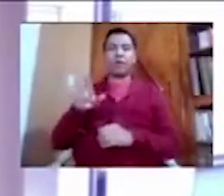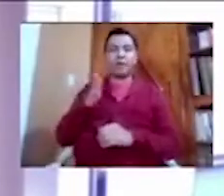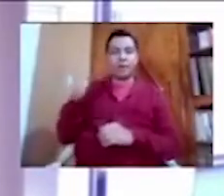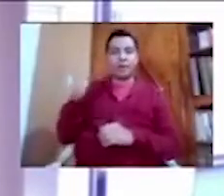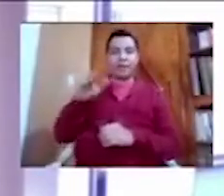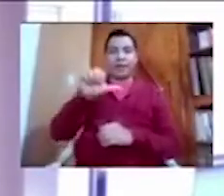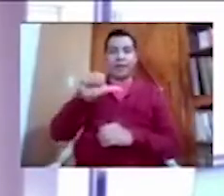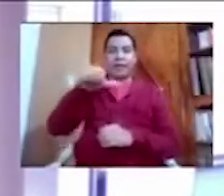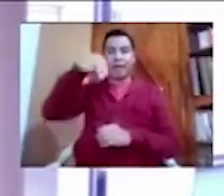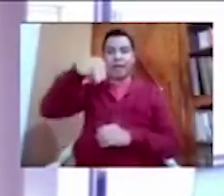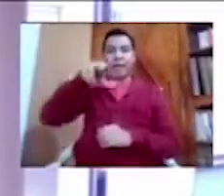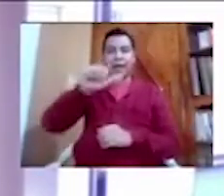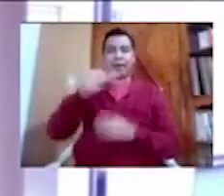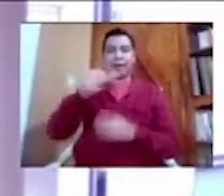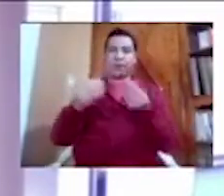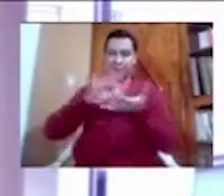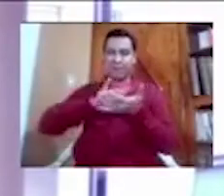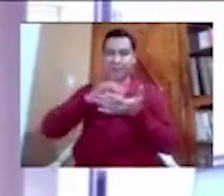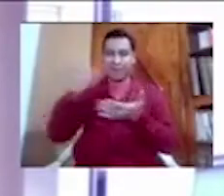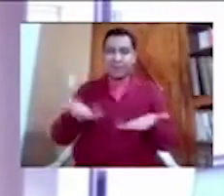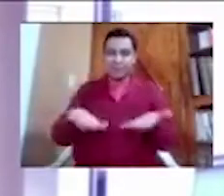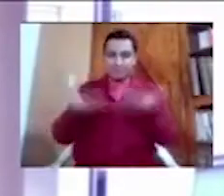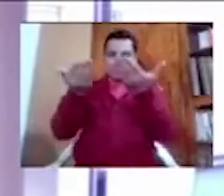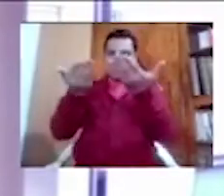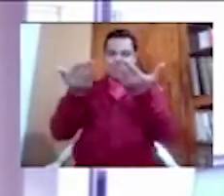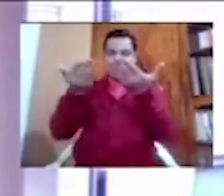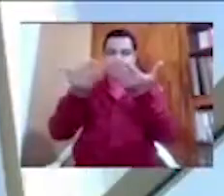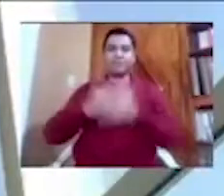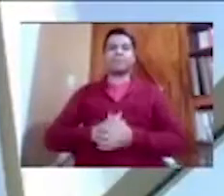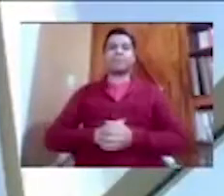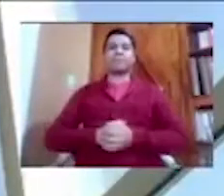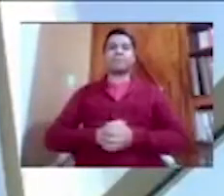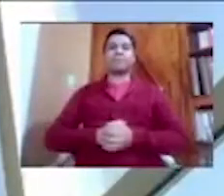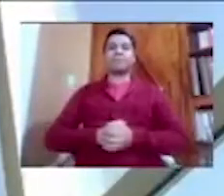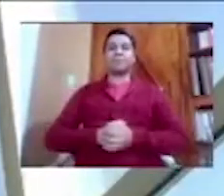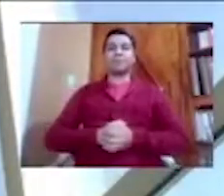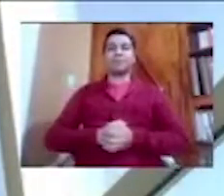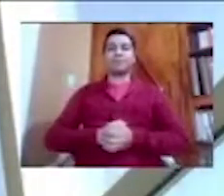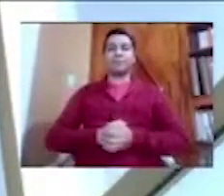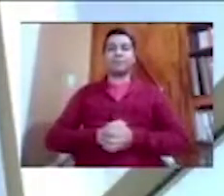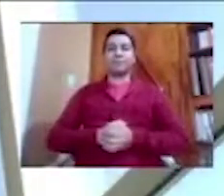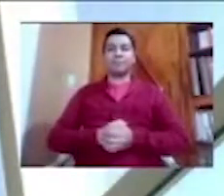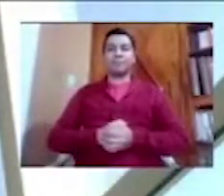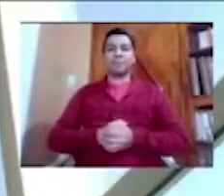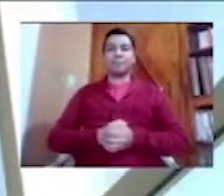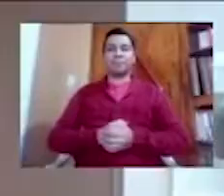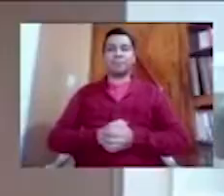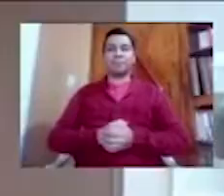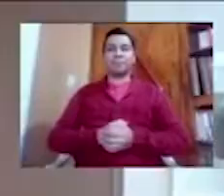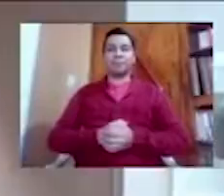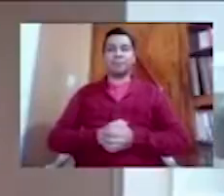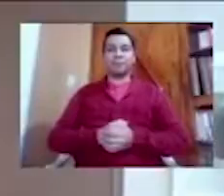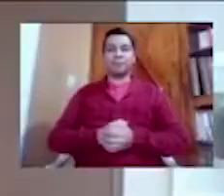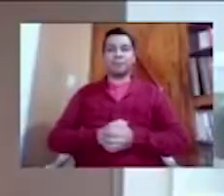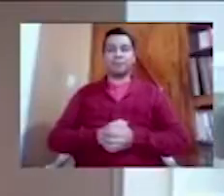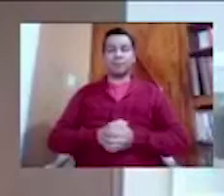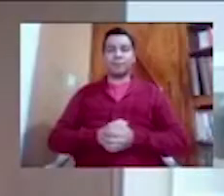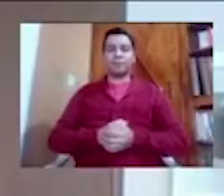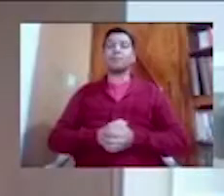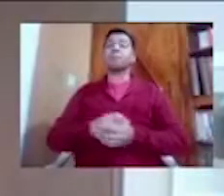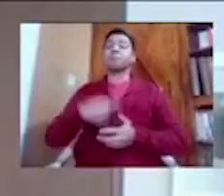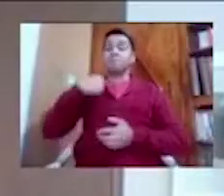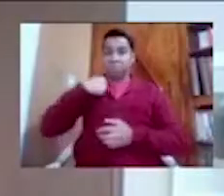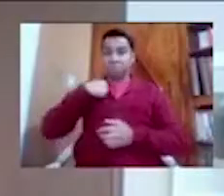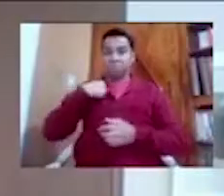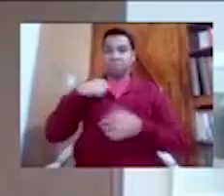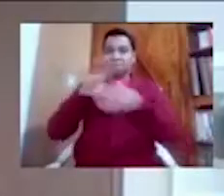Ana, y muchísimas gracias por estar con nosotros. Gracias por Pues la sí. invitación. Y si me permiten leer la semblanza